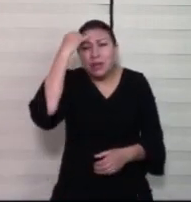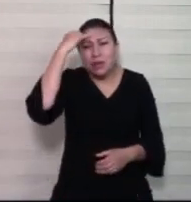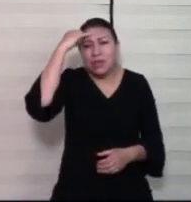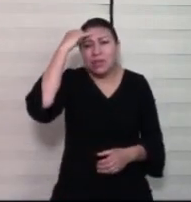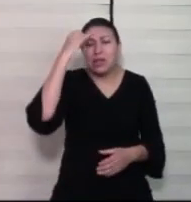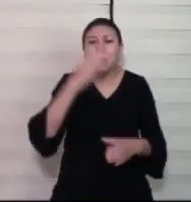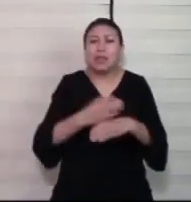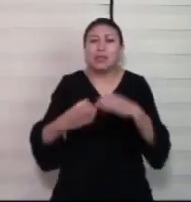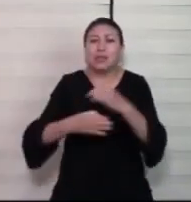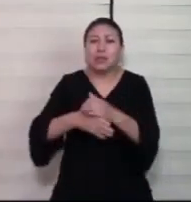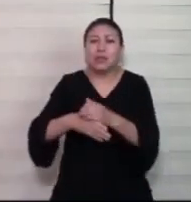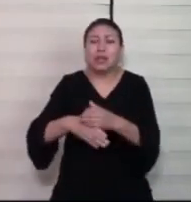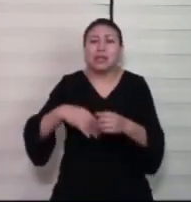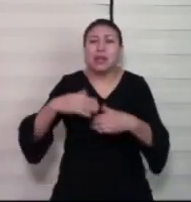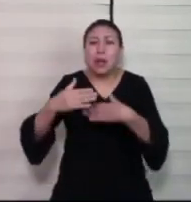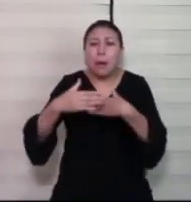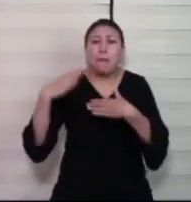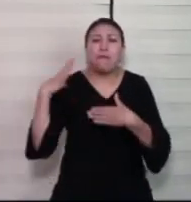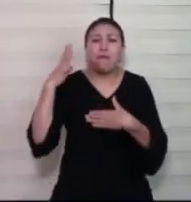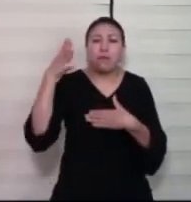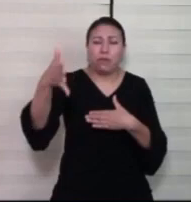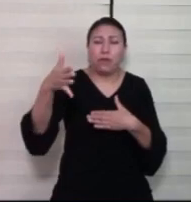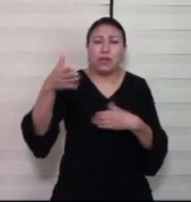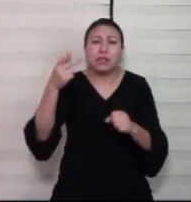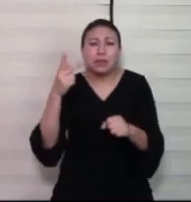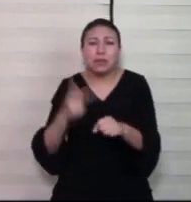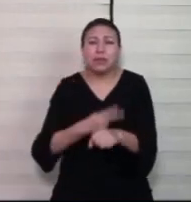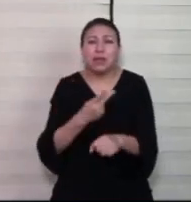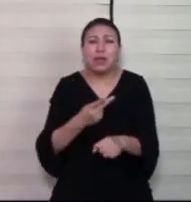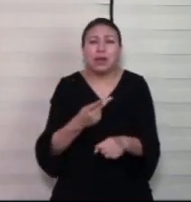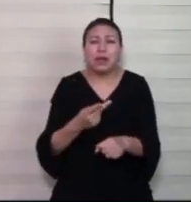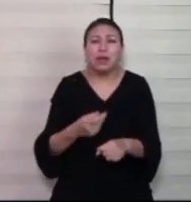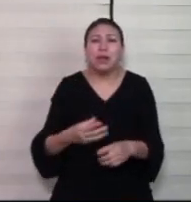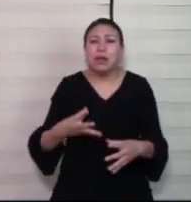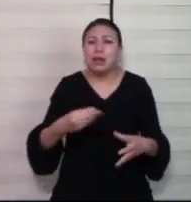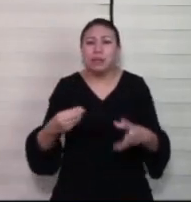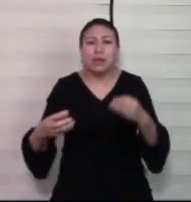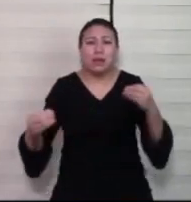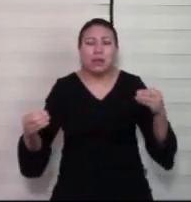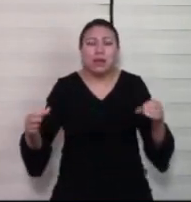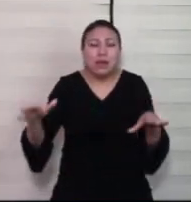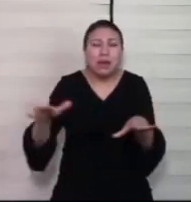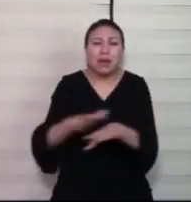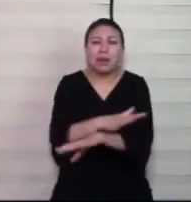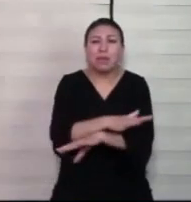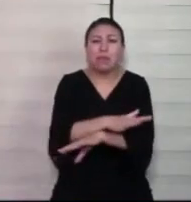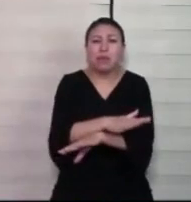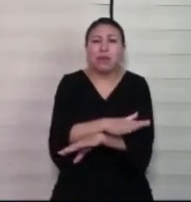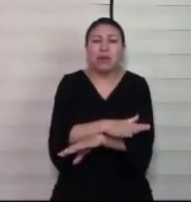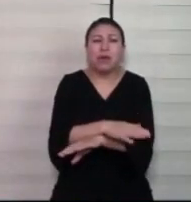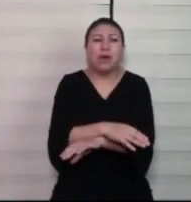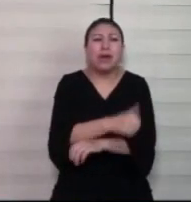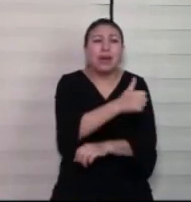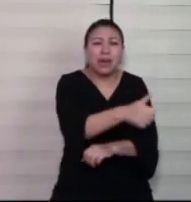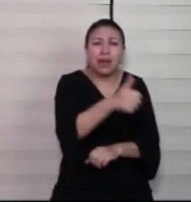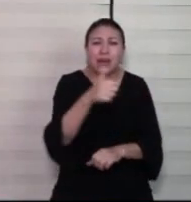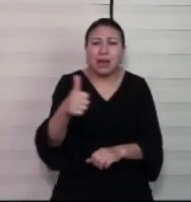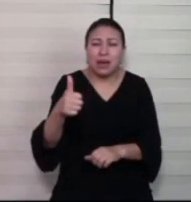espera. La pandemia vino a cambiar, como decía, los planes de cada área de la vida del